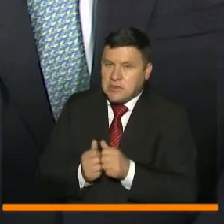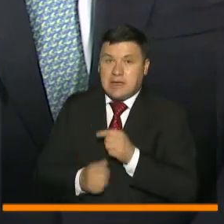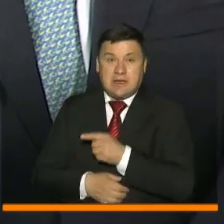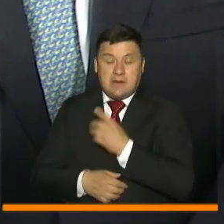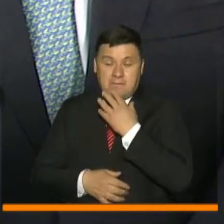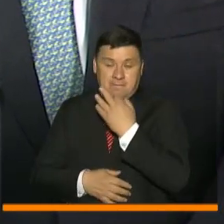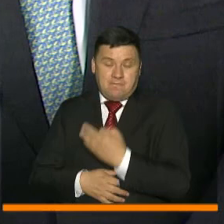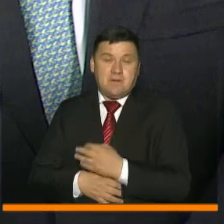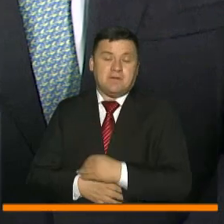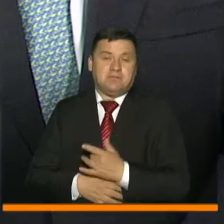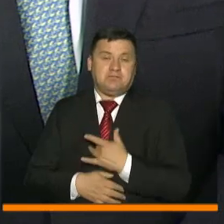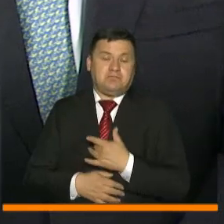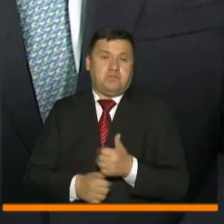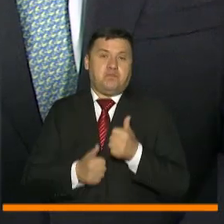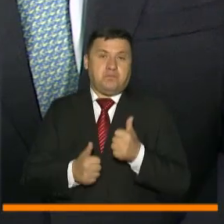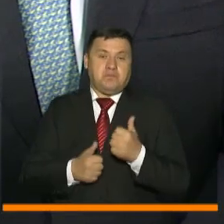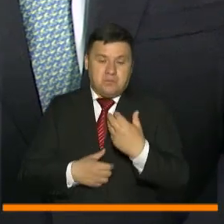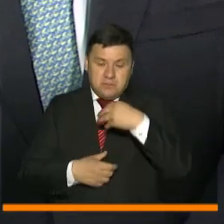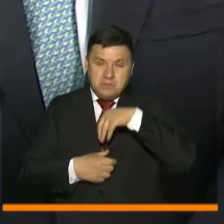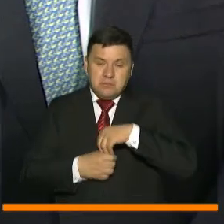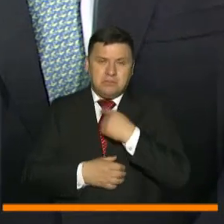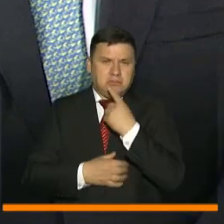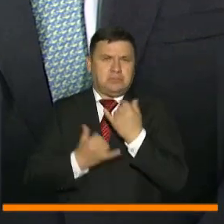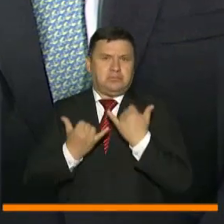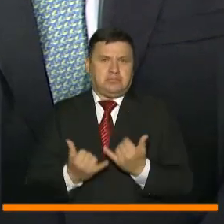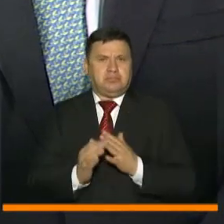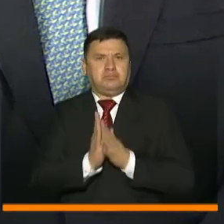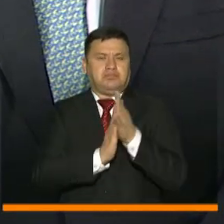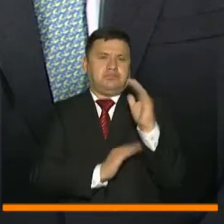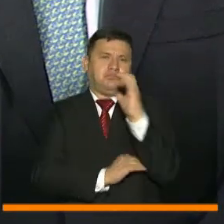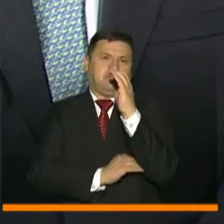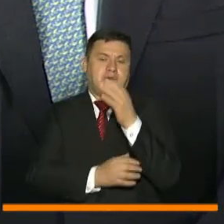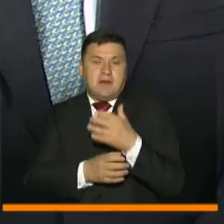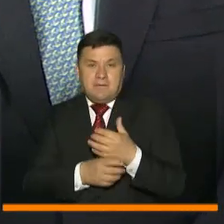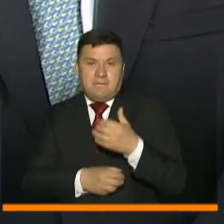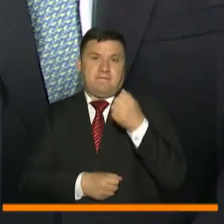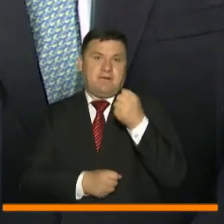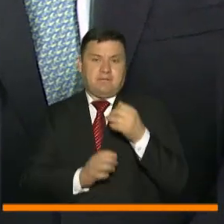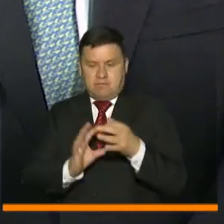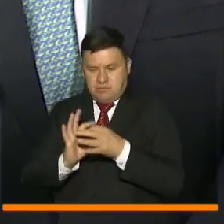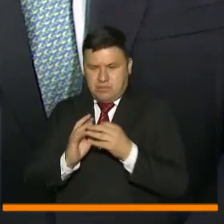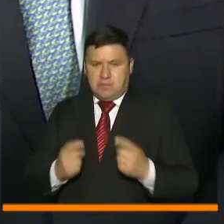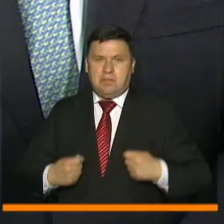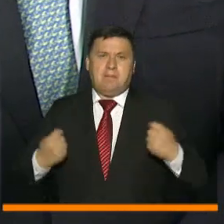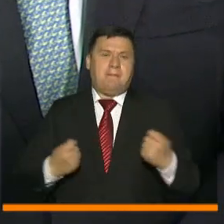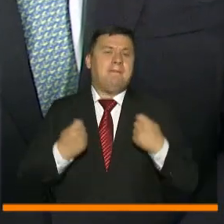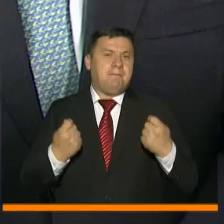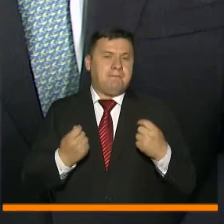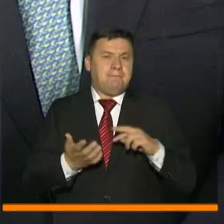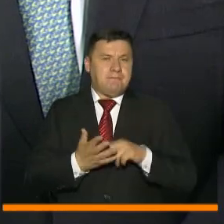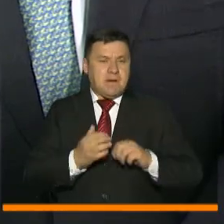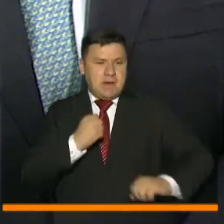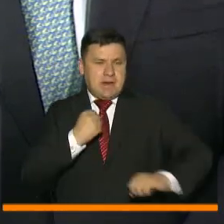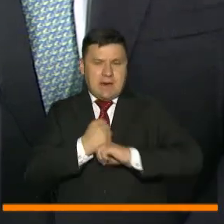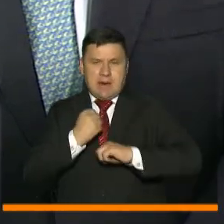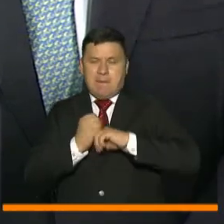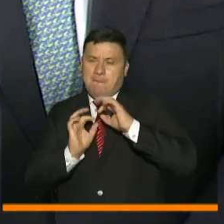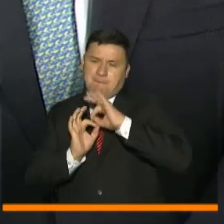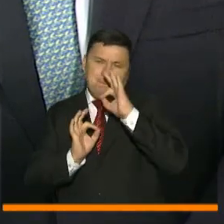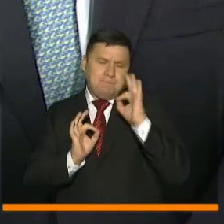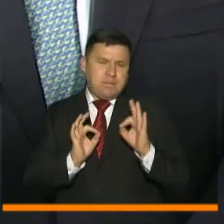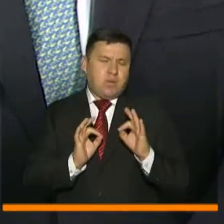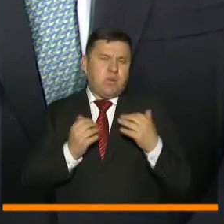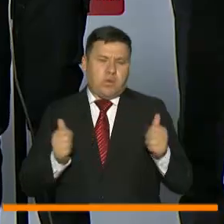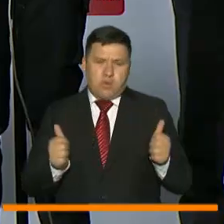que es una satisfacción decir hoy y contarle al país que la Federación se ha unido a la campaña, que nos apoya regionalmente, que es